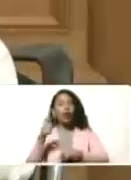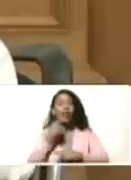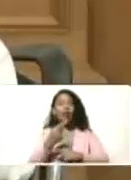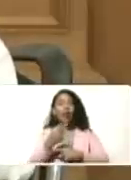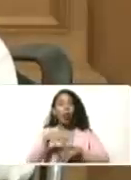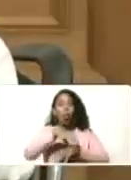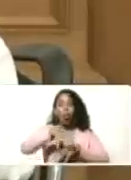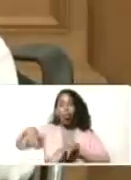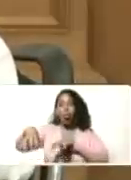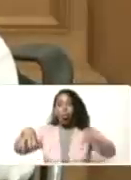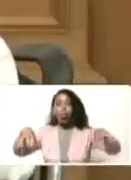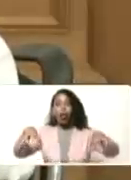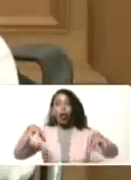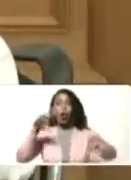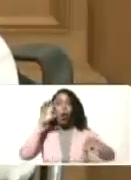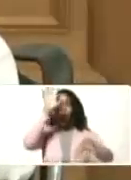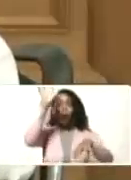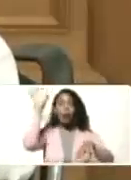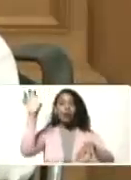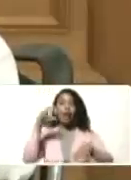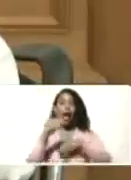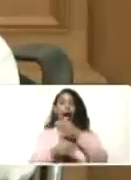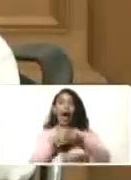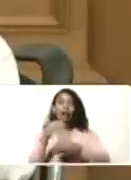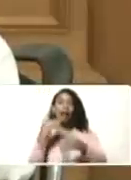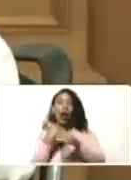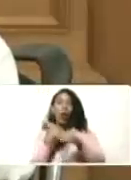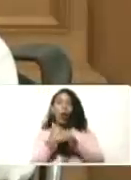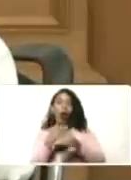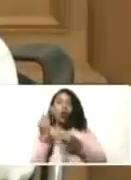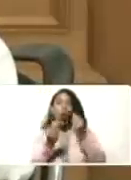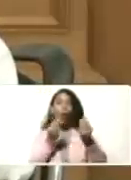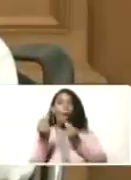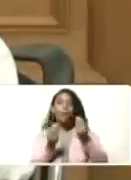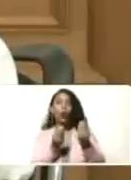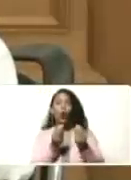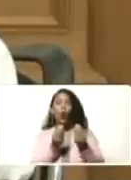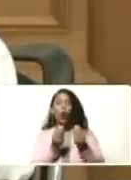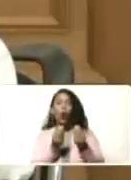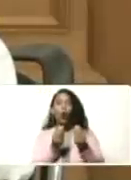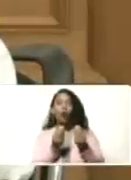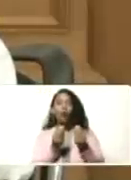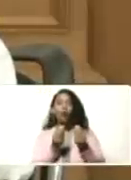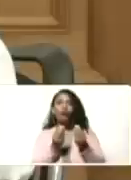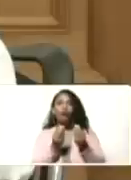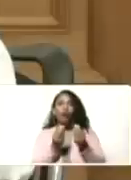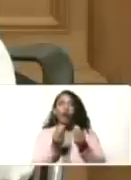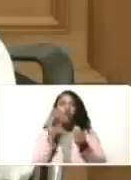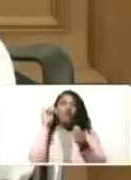naciones se convierte realmente en una aventura suicida.